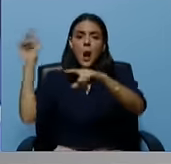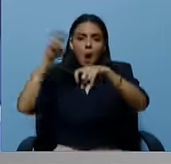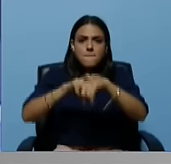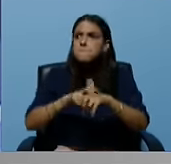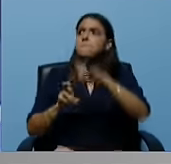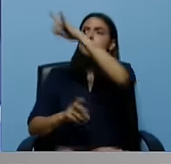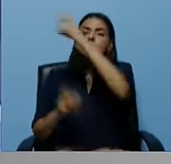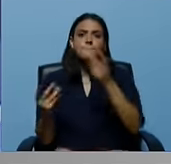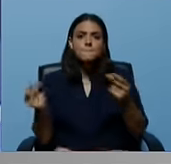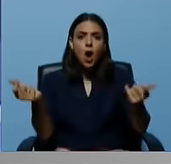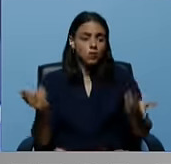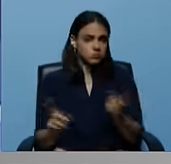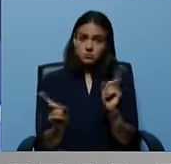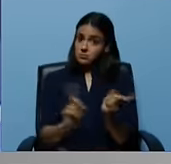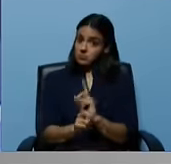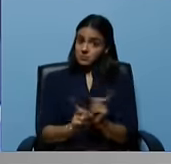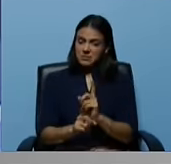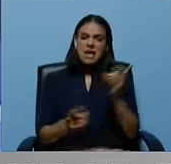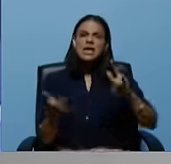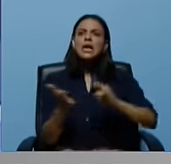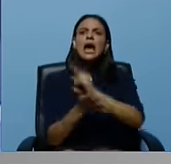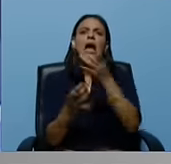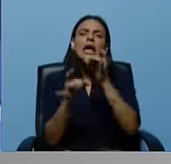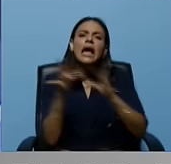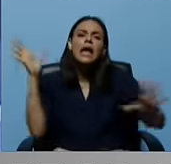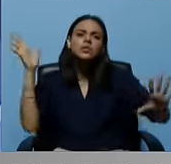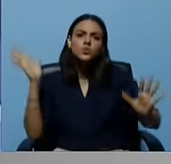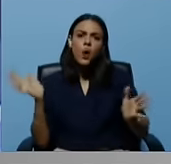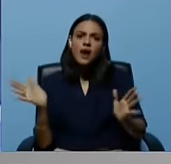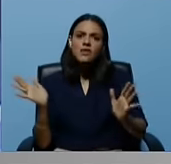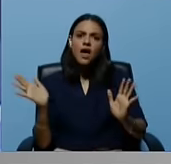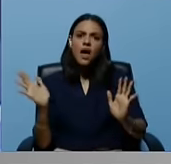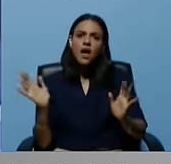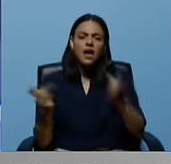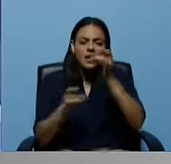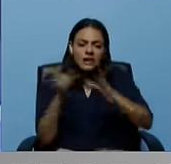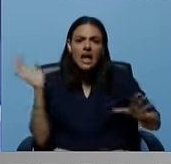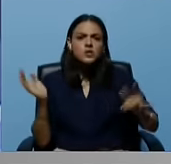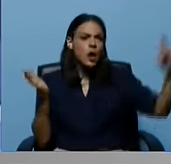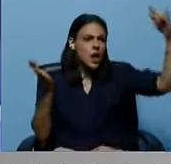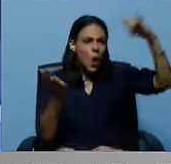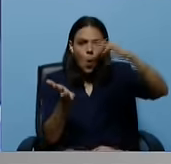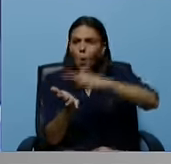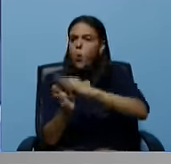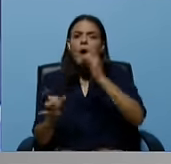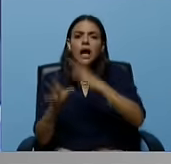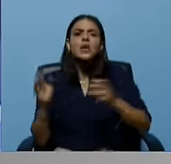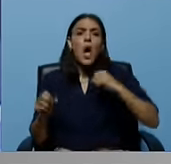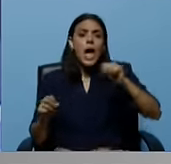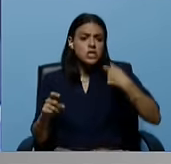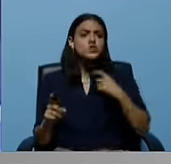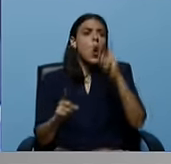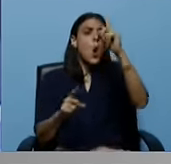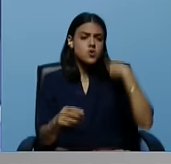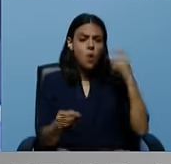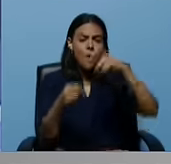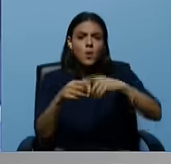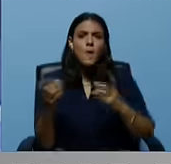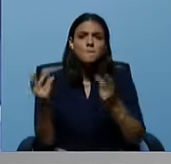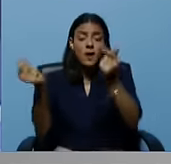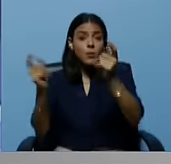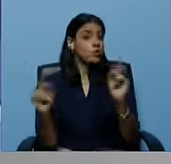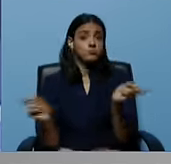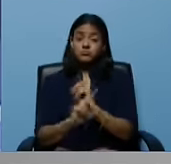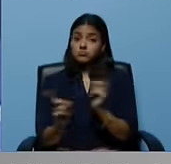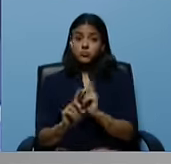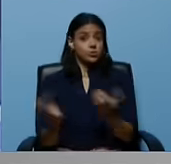la canción de Luis Eduardo Aute, pasaba por aquí un avión de la Real Fuerza Aérea Española y aterrizó en el aeropuerto